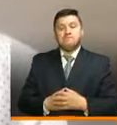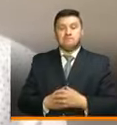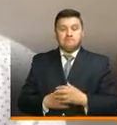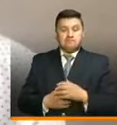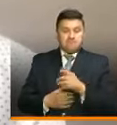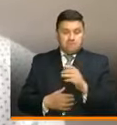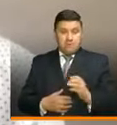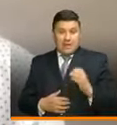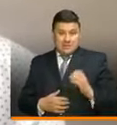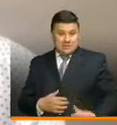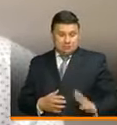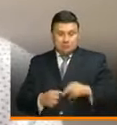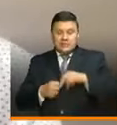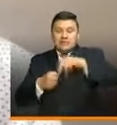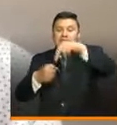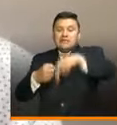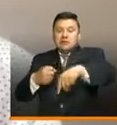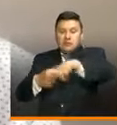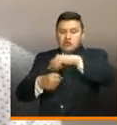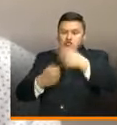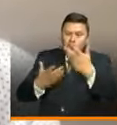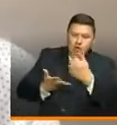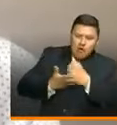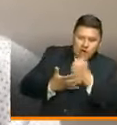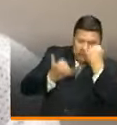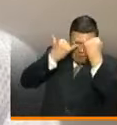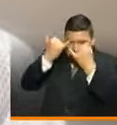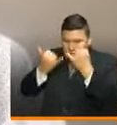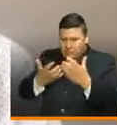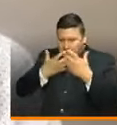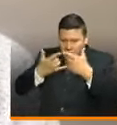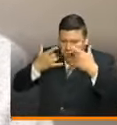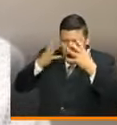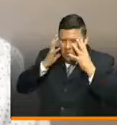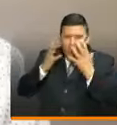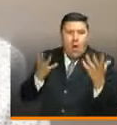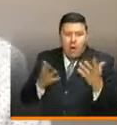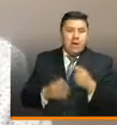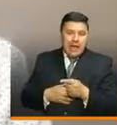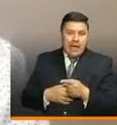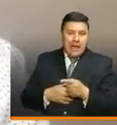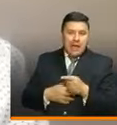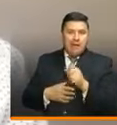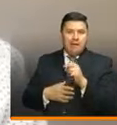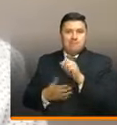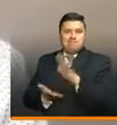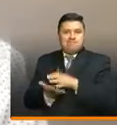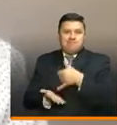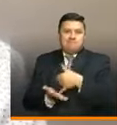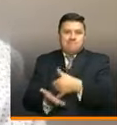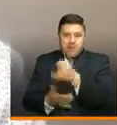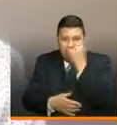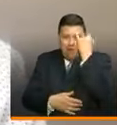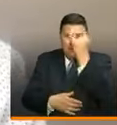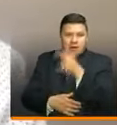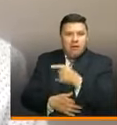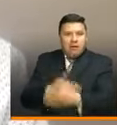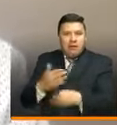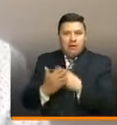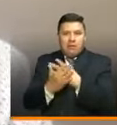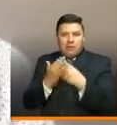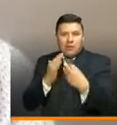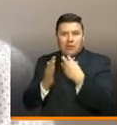la categoría ciudadanía es una categoría, digamos, de inmensa importancia, porque esta categoría es la que nos va a permitir eventualmente salir